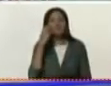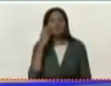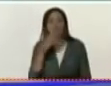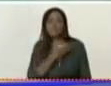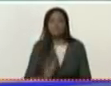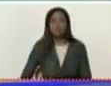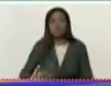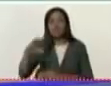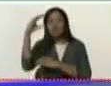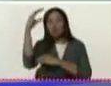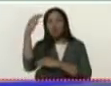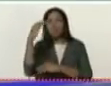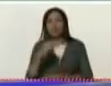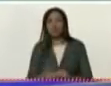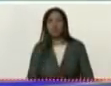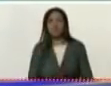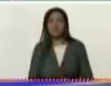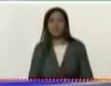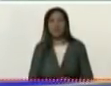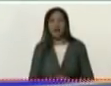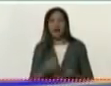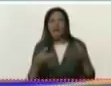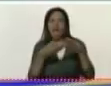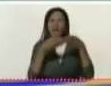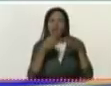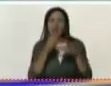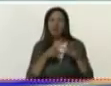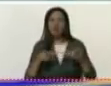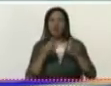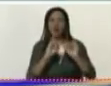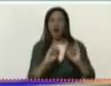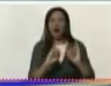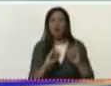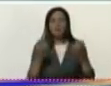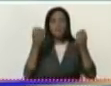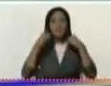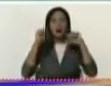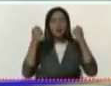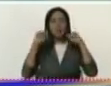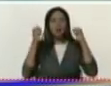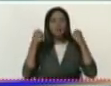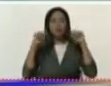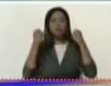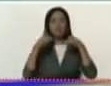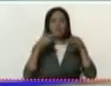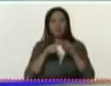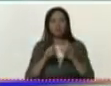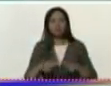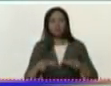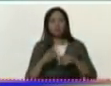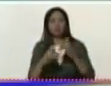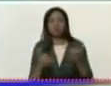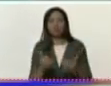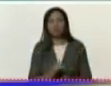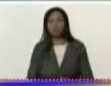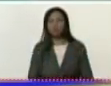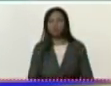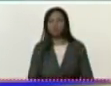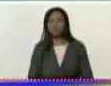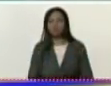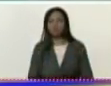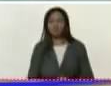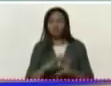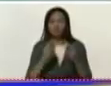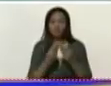Cali. Aquí se entrenaron, se prepararon los asaltantes del cuartel